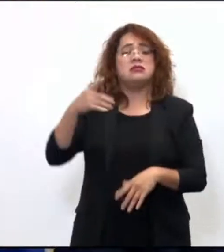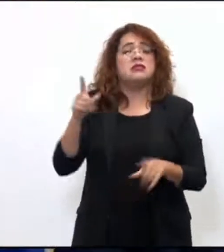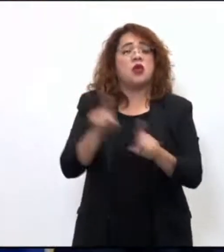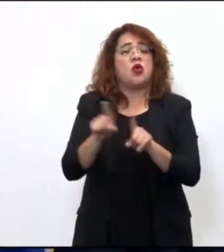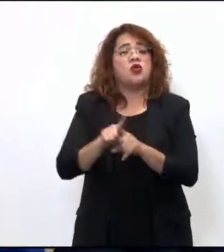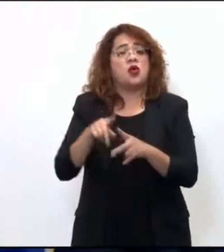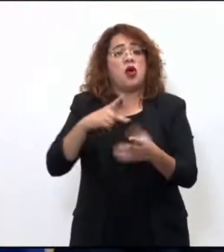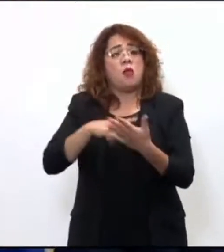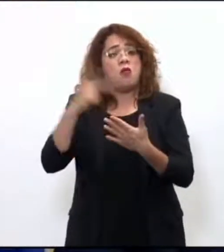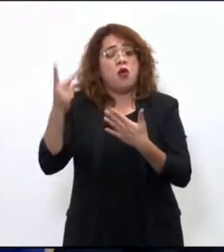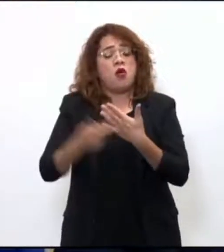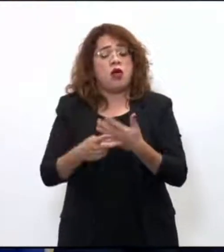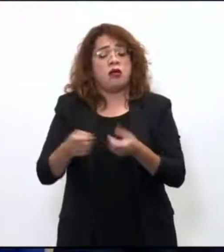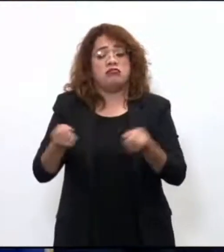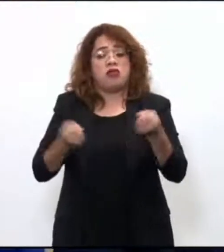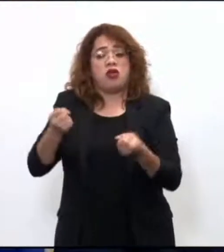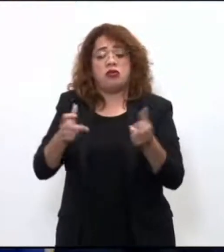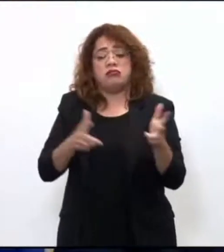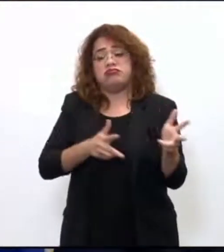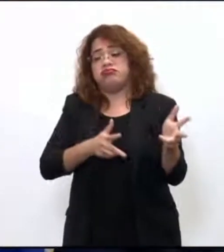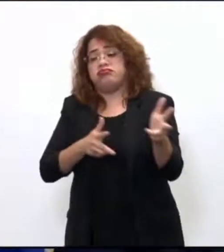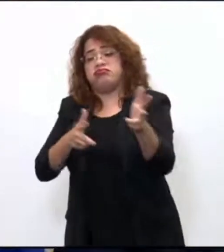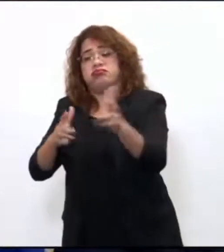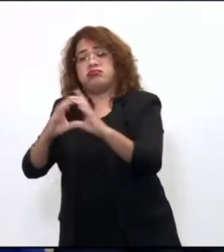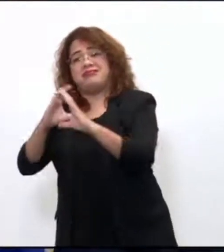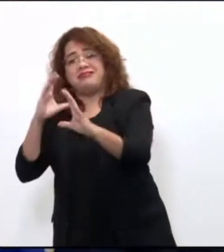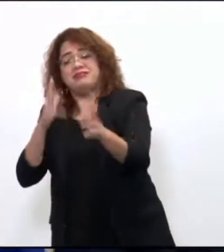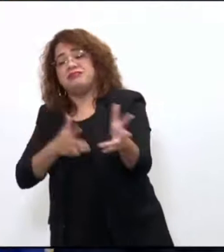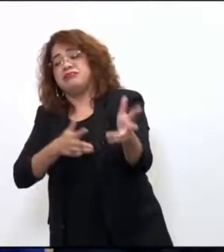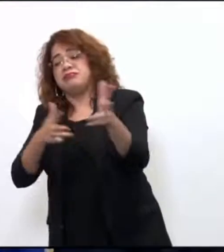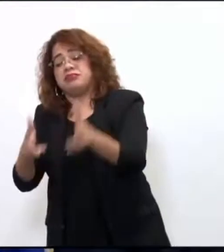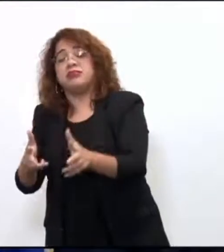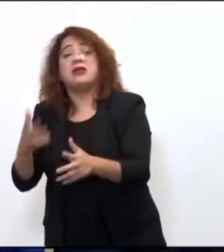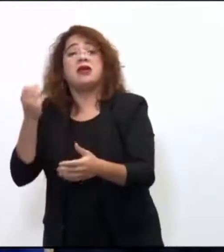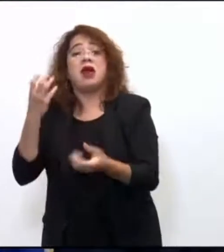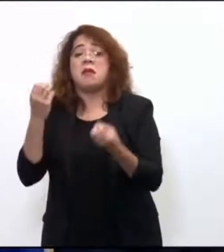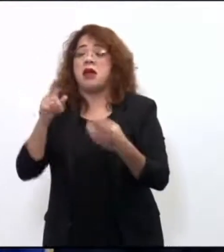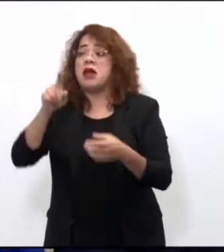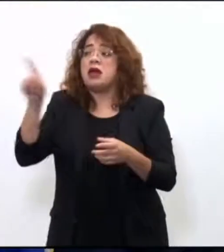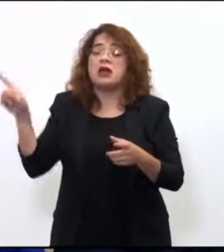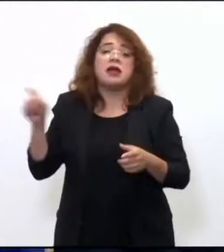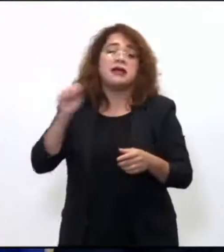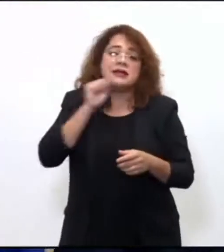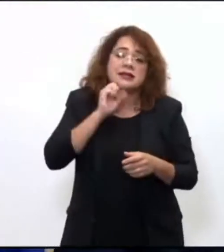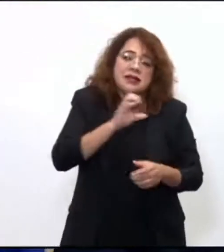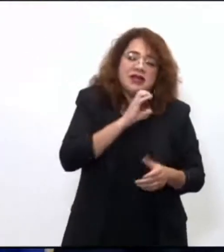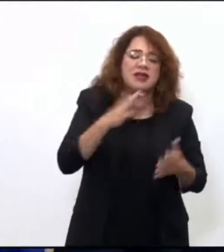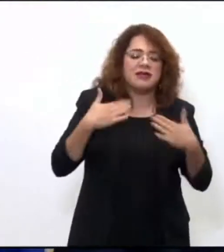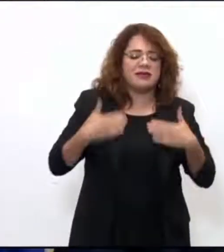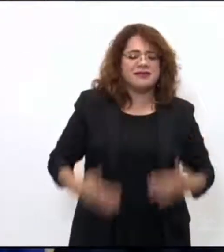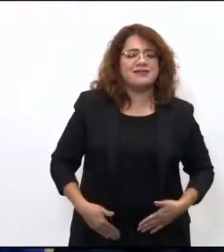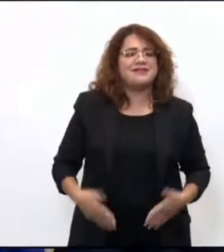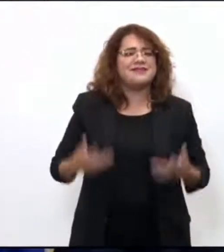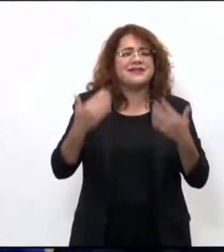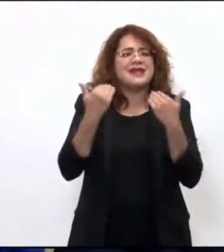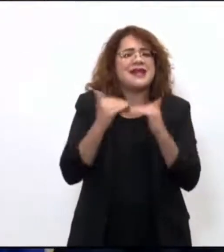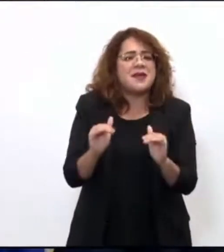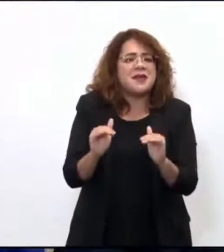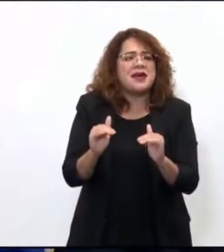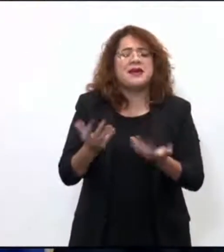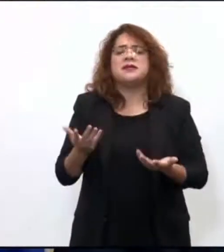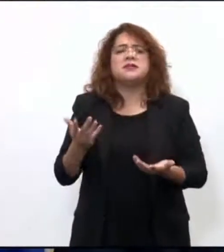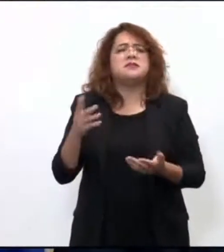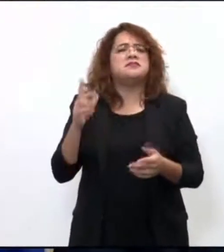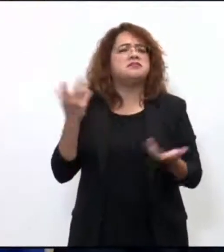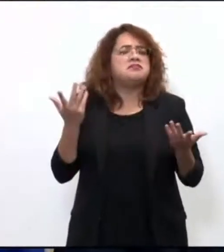continúa llegando a los residentes que no pueden salir de sus hogares por causa de una discapacidad.